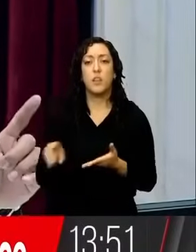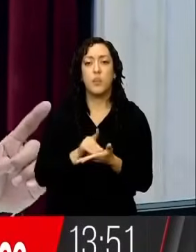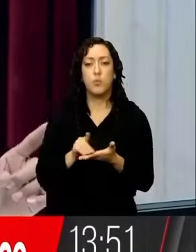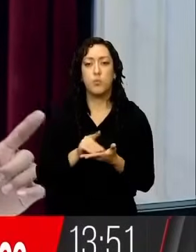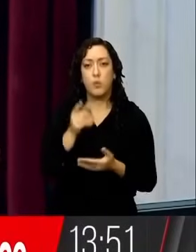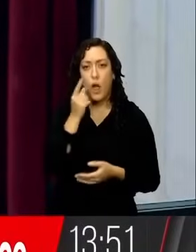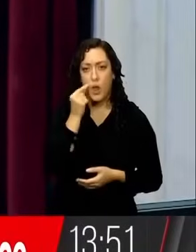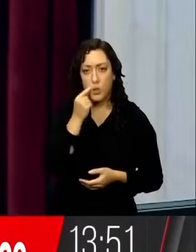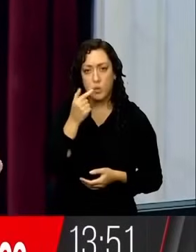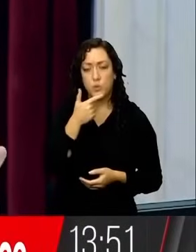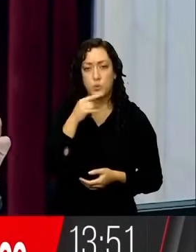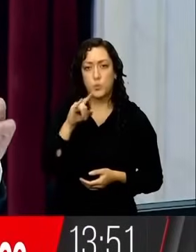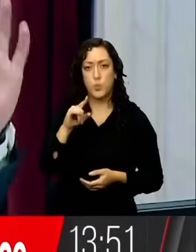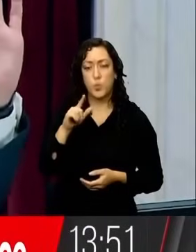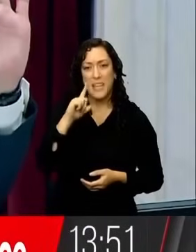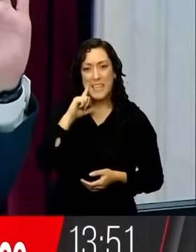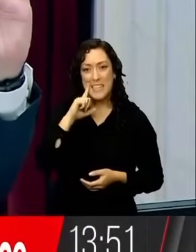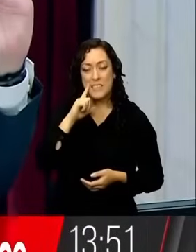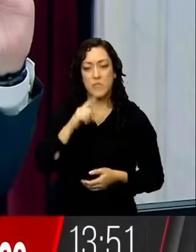Diputado Alejandro Zulli.